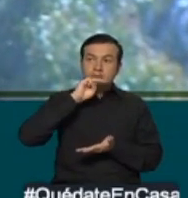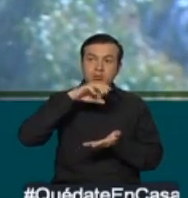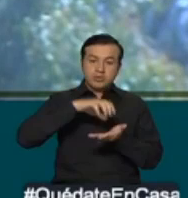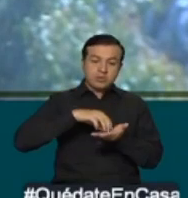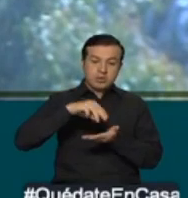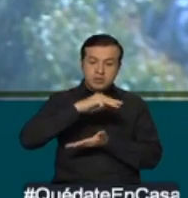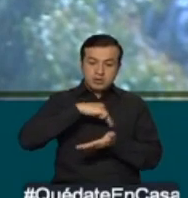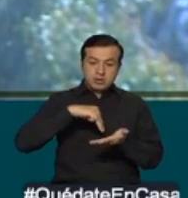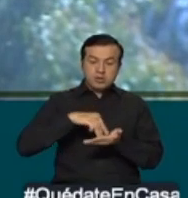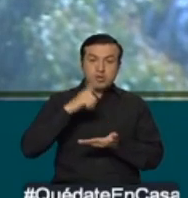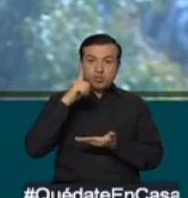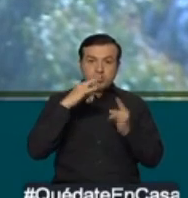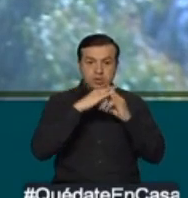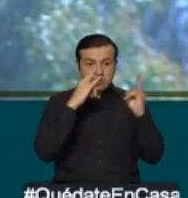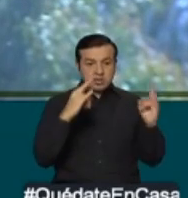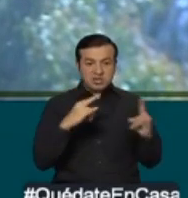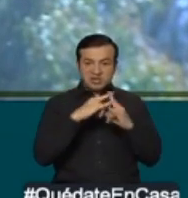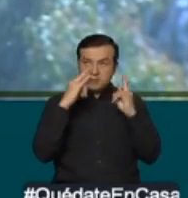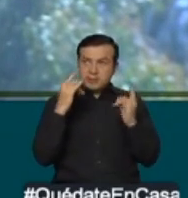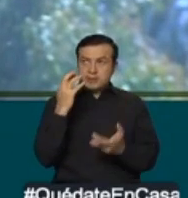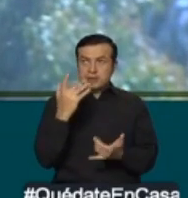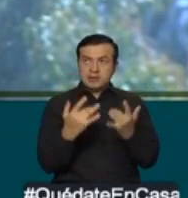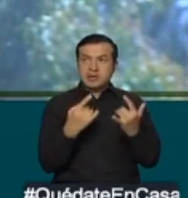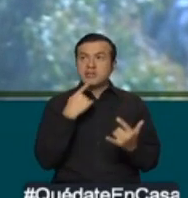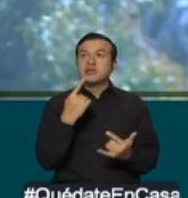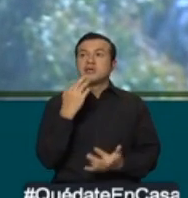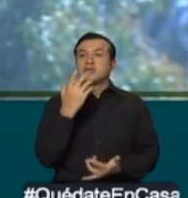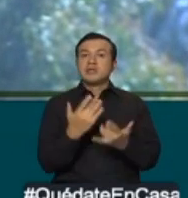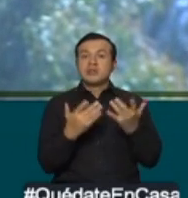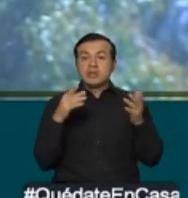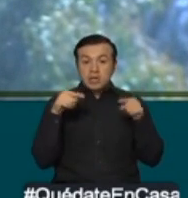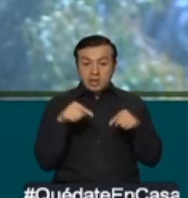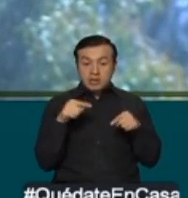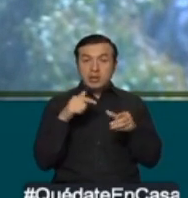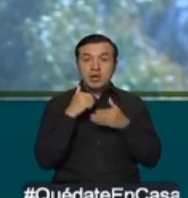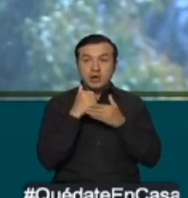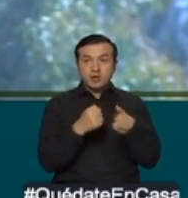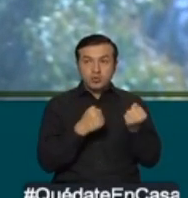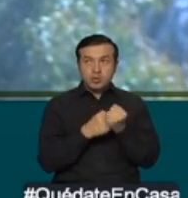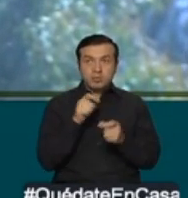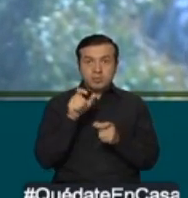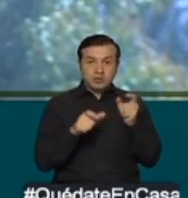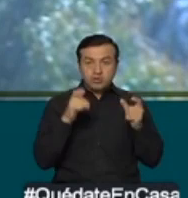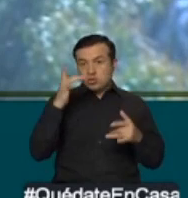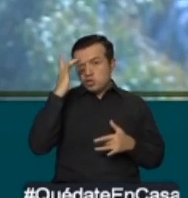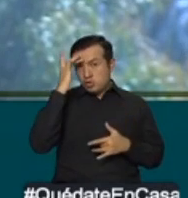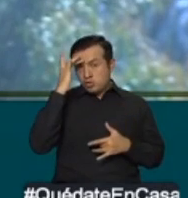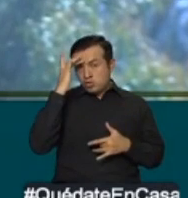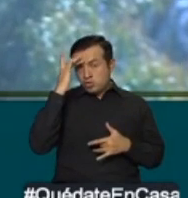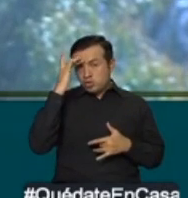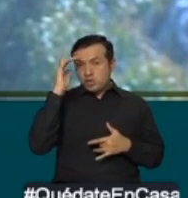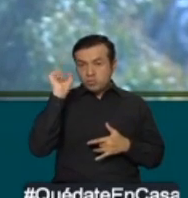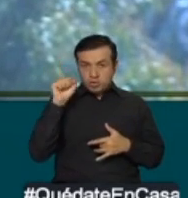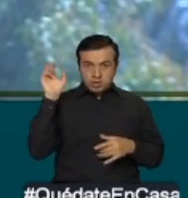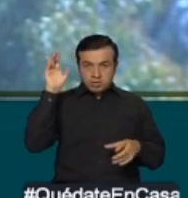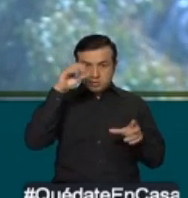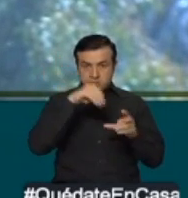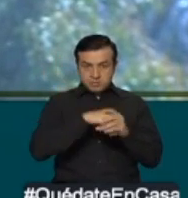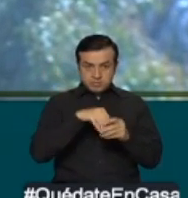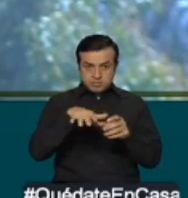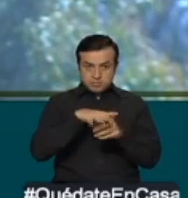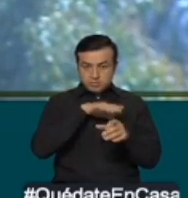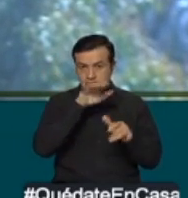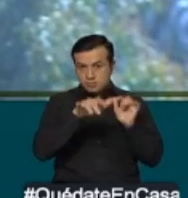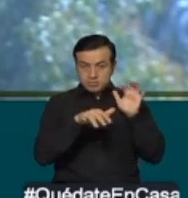cuando un campamento fue incendiado se asegura que ese campamento iba a servir de lugar de acogimiento para las personas que están